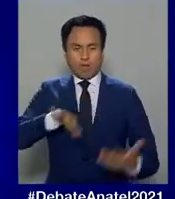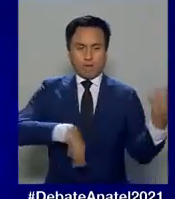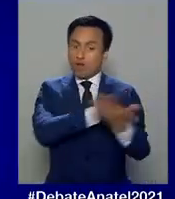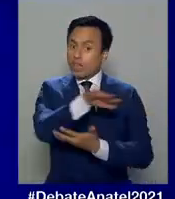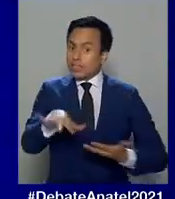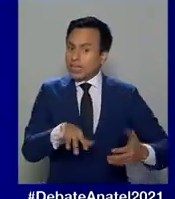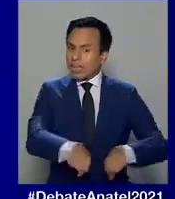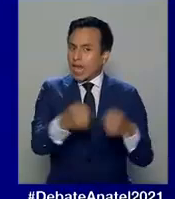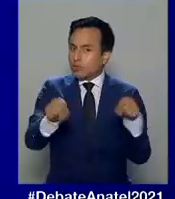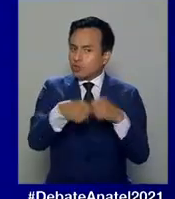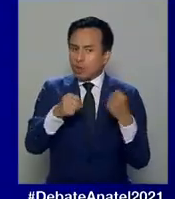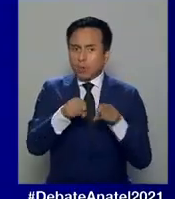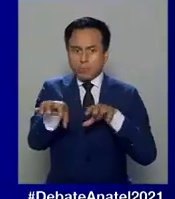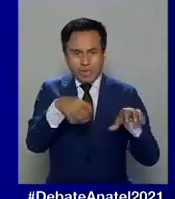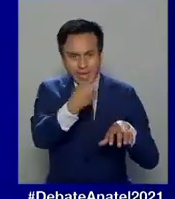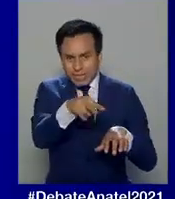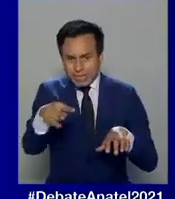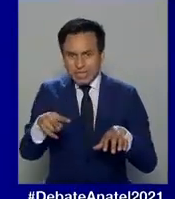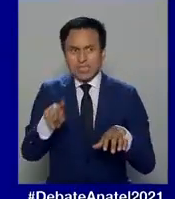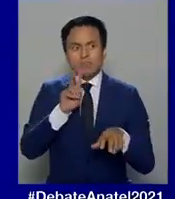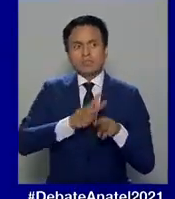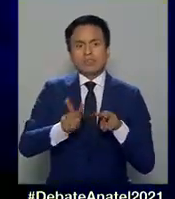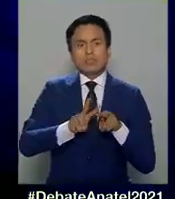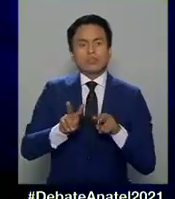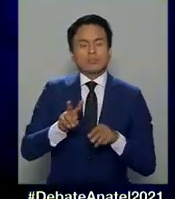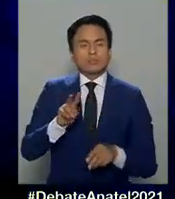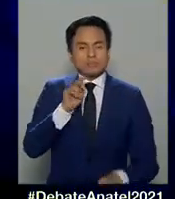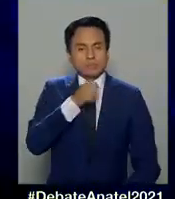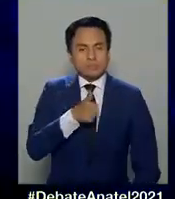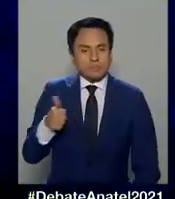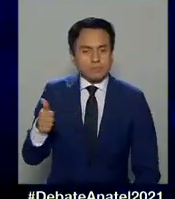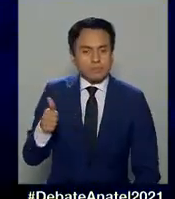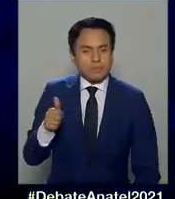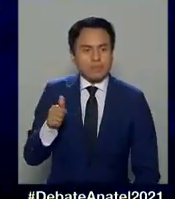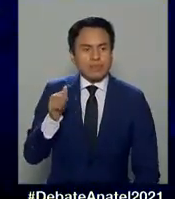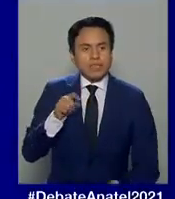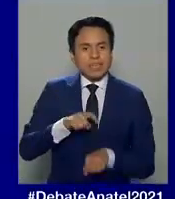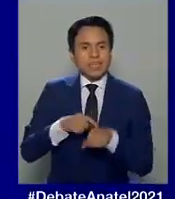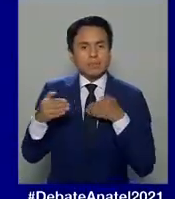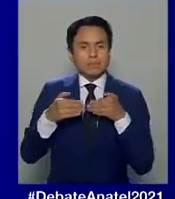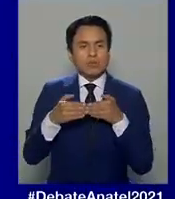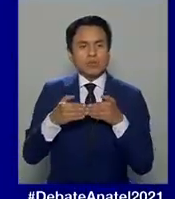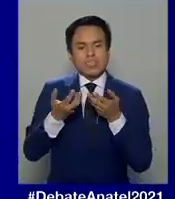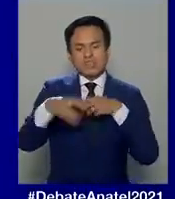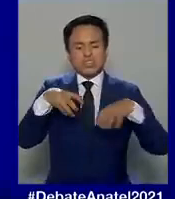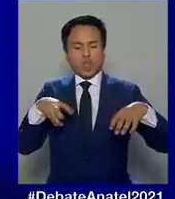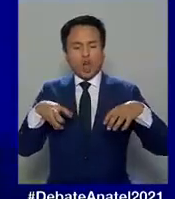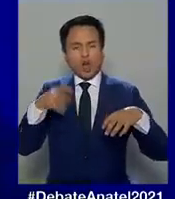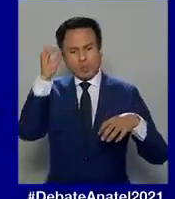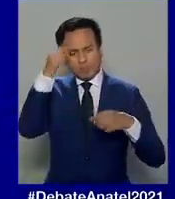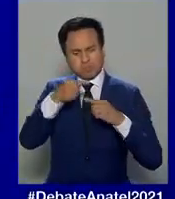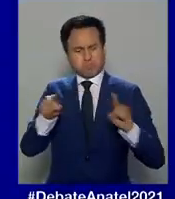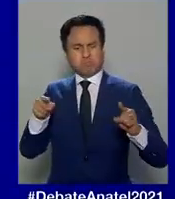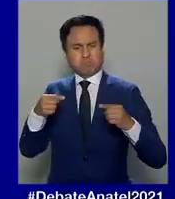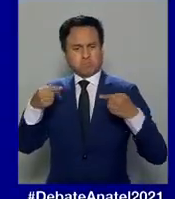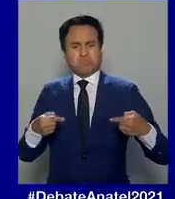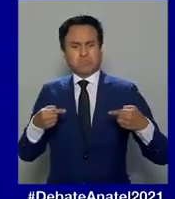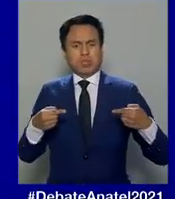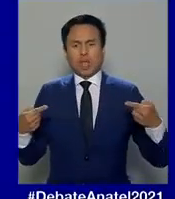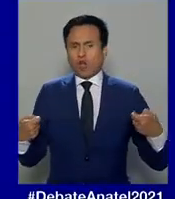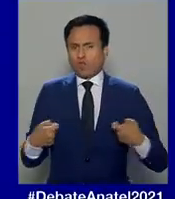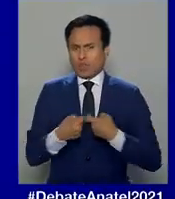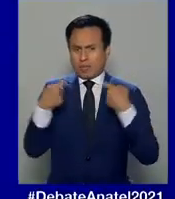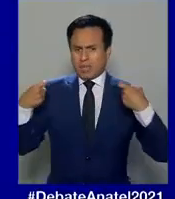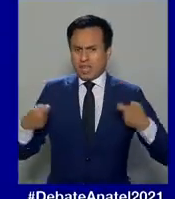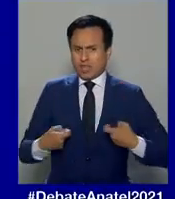violencia y la destrucción de los bienes que avalaron otros. Para que no se nos vaya todo el tiempo, Gabriel. La división, las posturas extremas, el confrontamiento